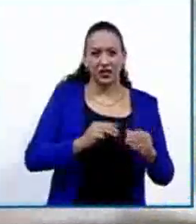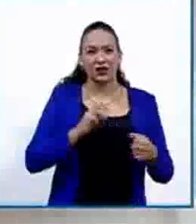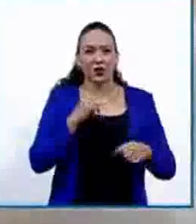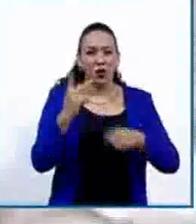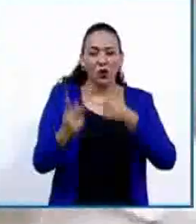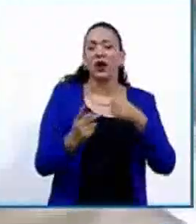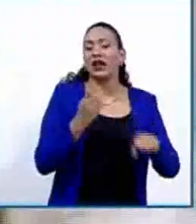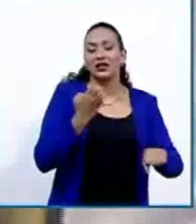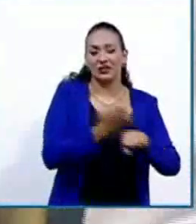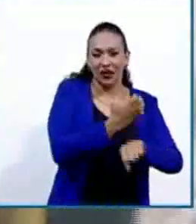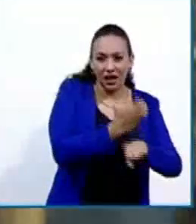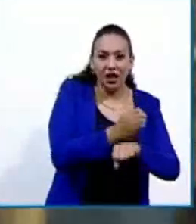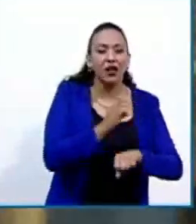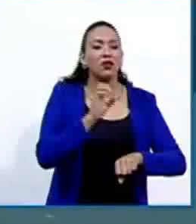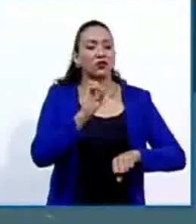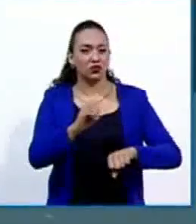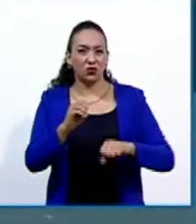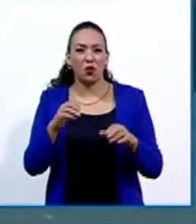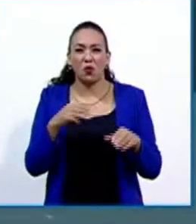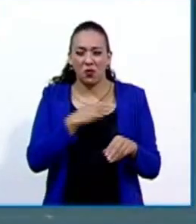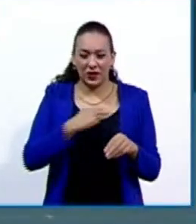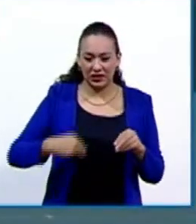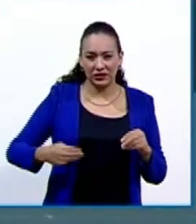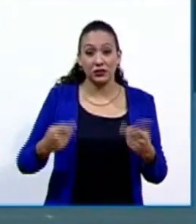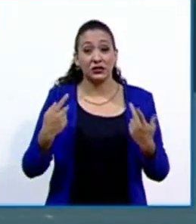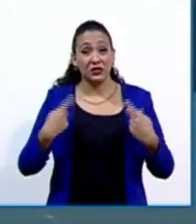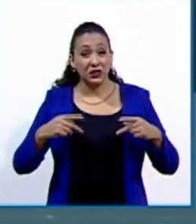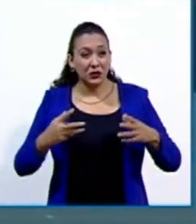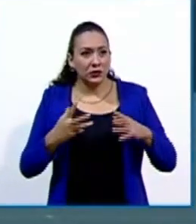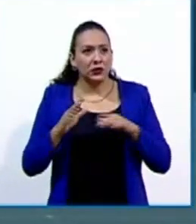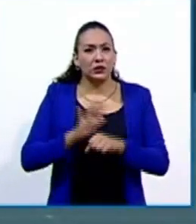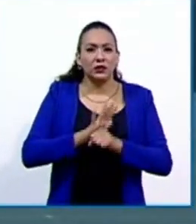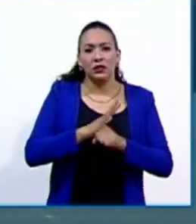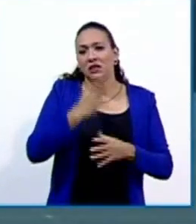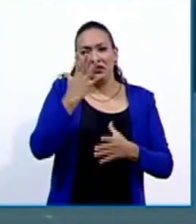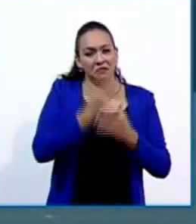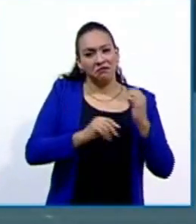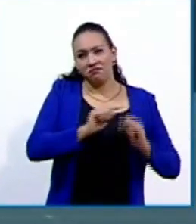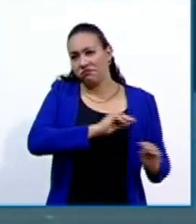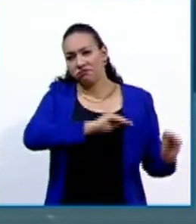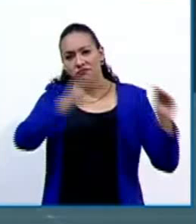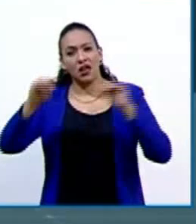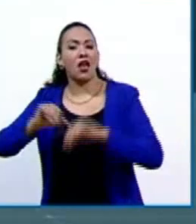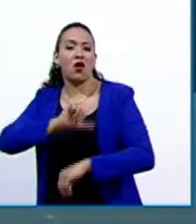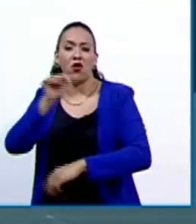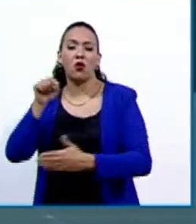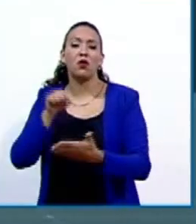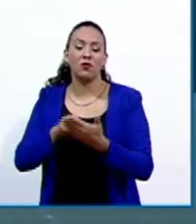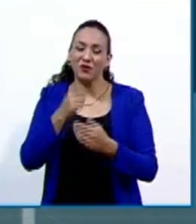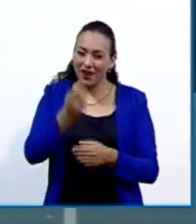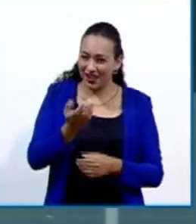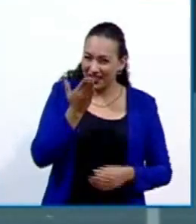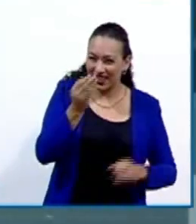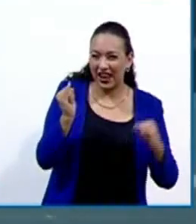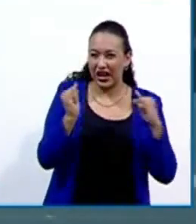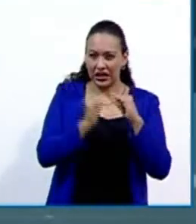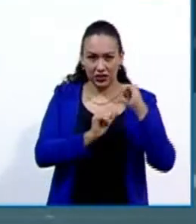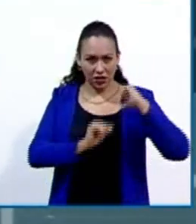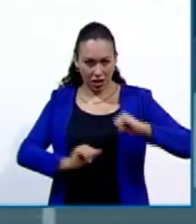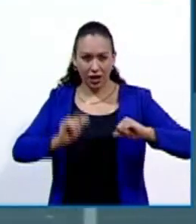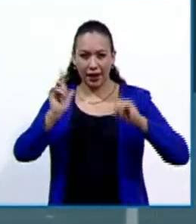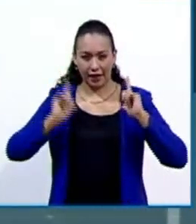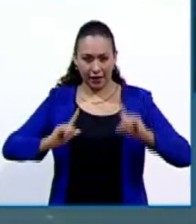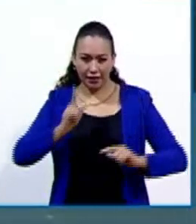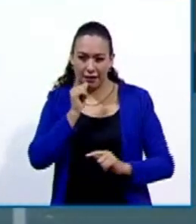necesidades de las personas en esta condición. Además, asegurarse de que las fiscalías den seguimiento oportuno a las denuncias, que